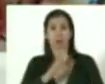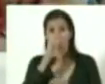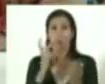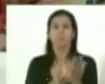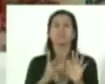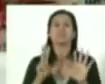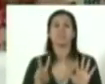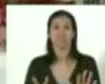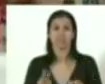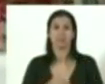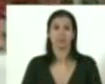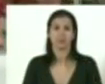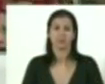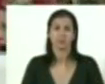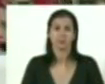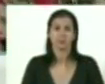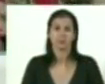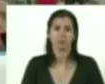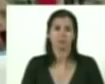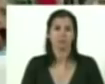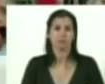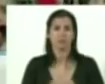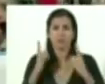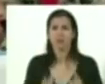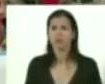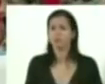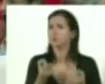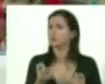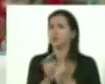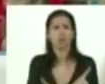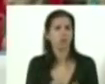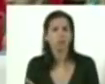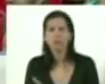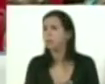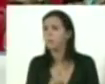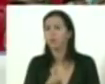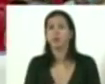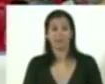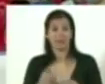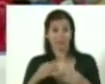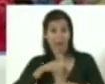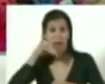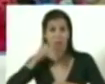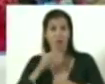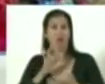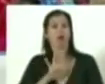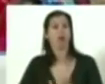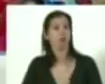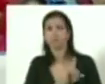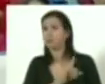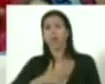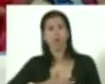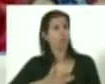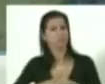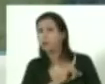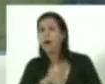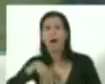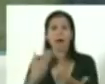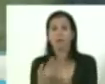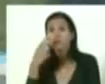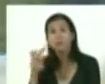2007 no dar descanso a su brazo ni reposo a su alma hasta haber liberado la